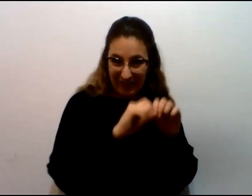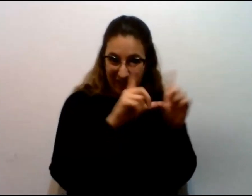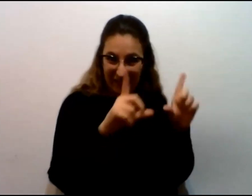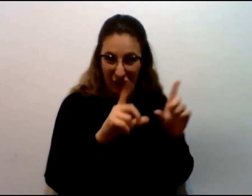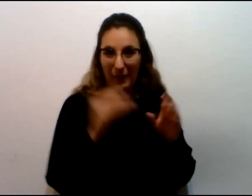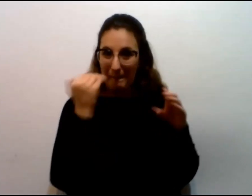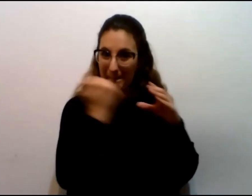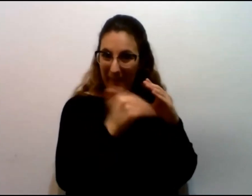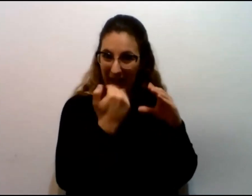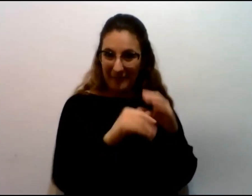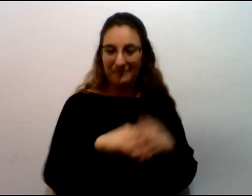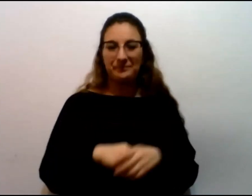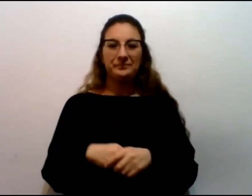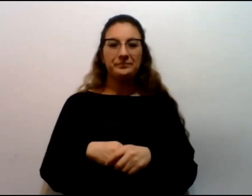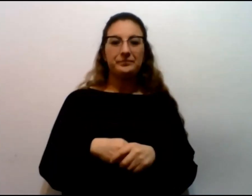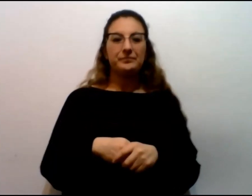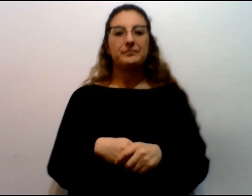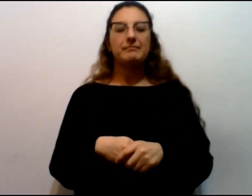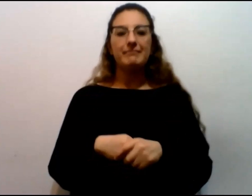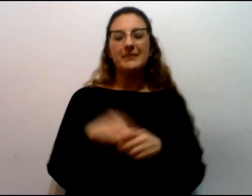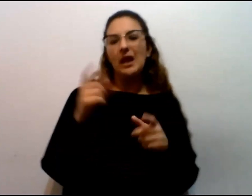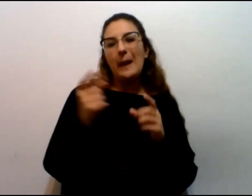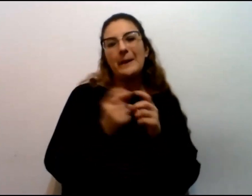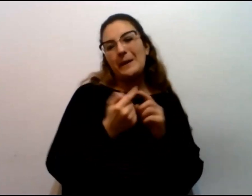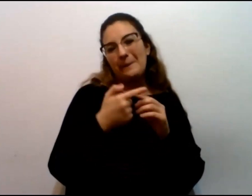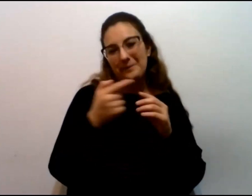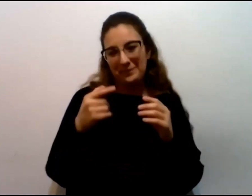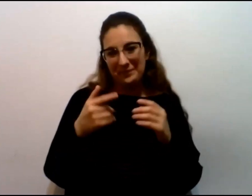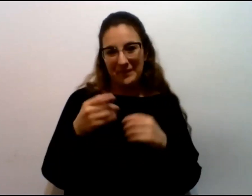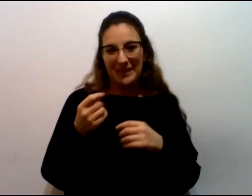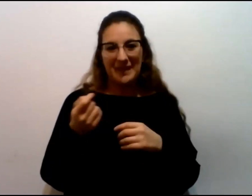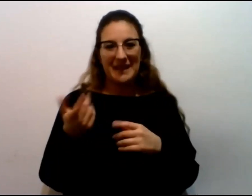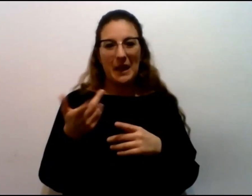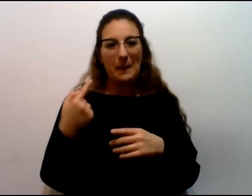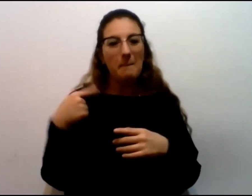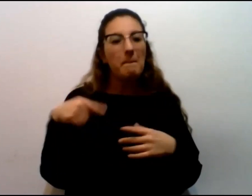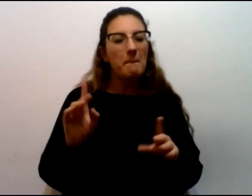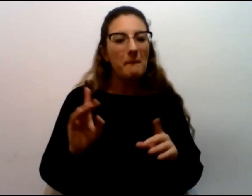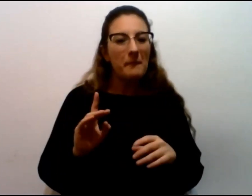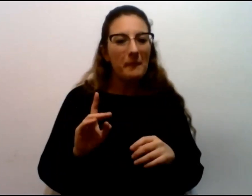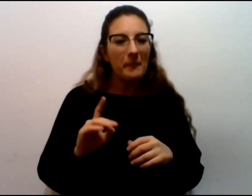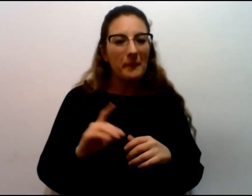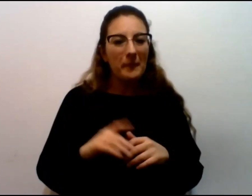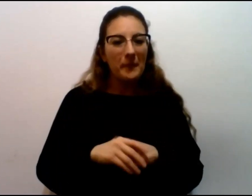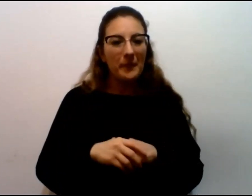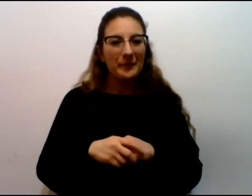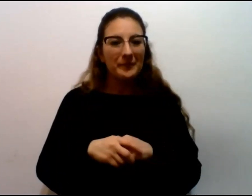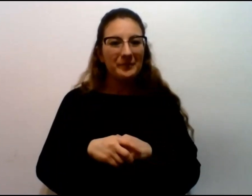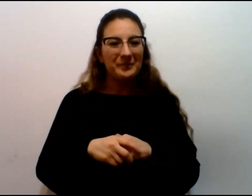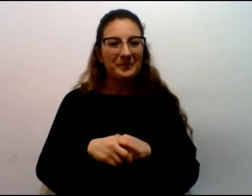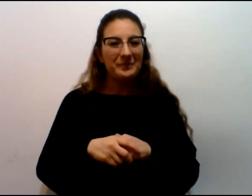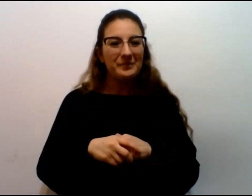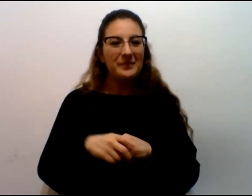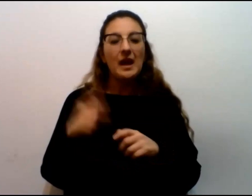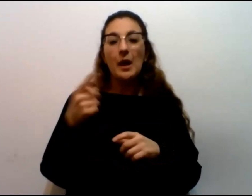Bueno Se excedió Un poquito Pero Tratamos de contestar Tratamos de contestar Las